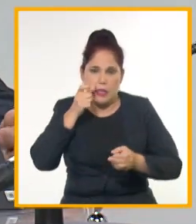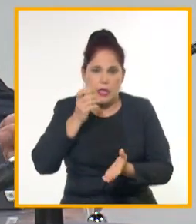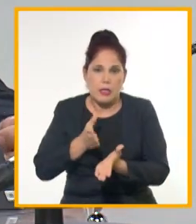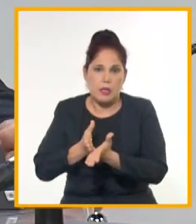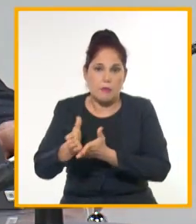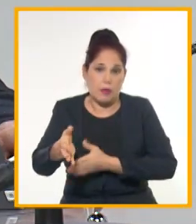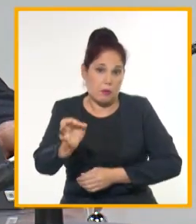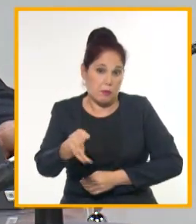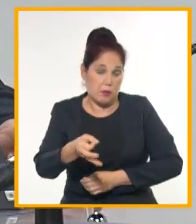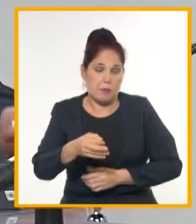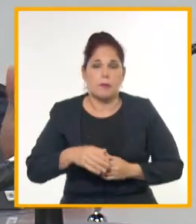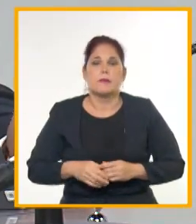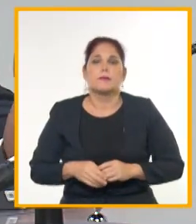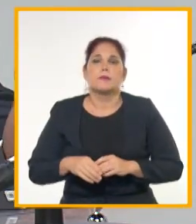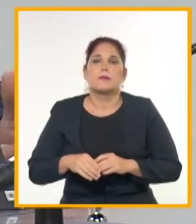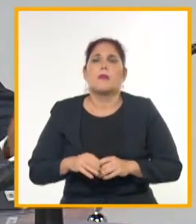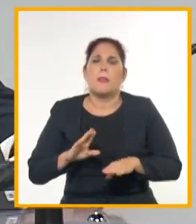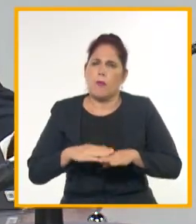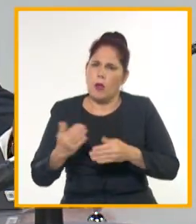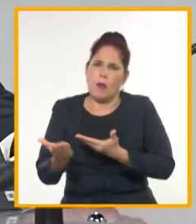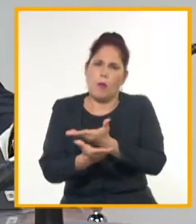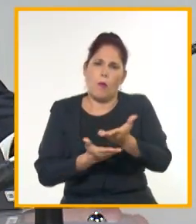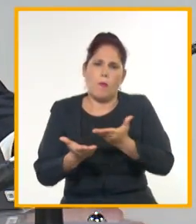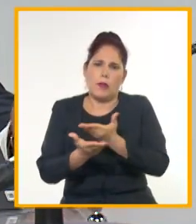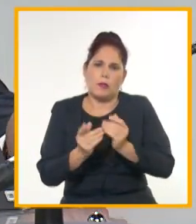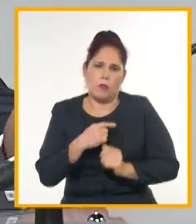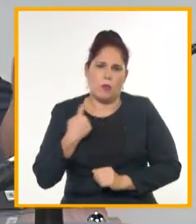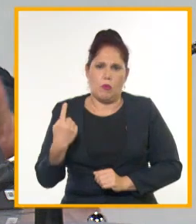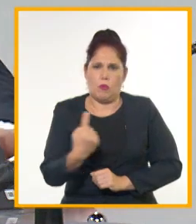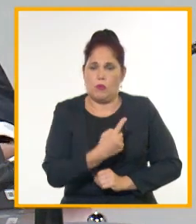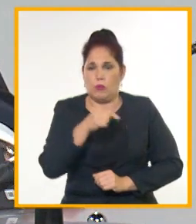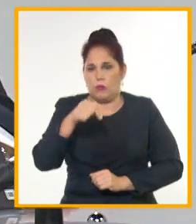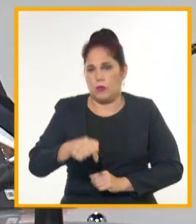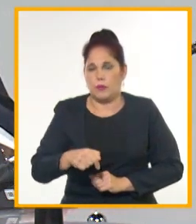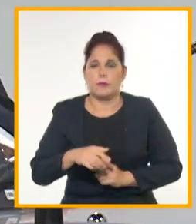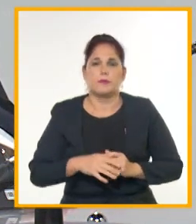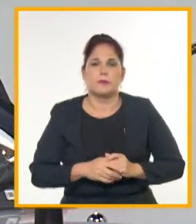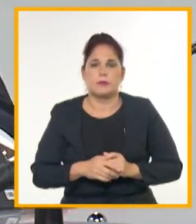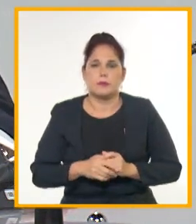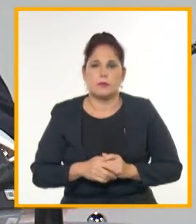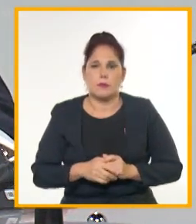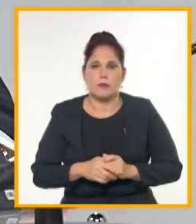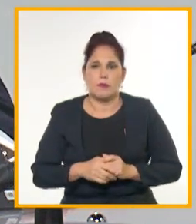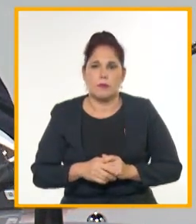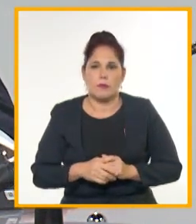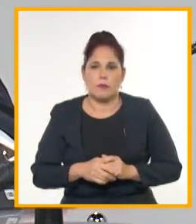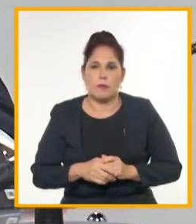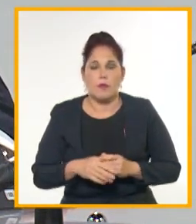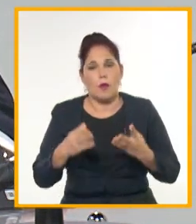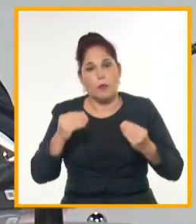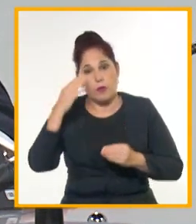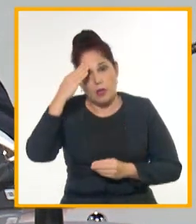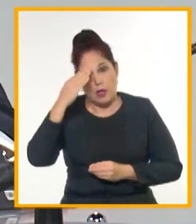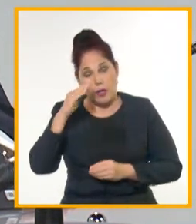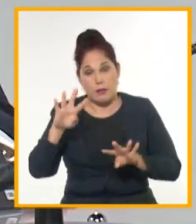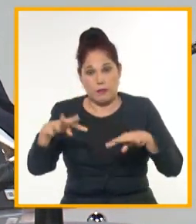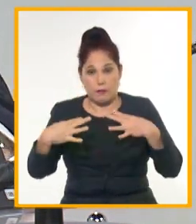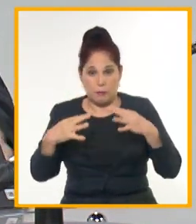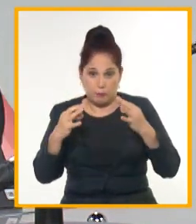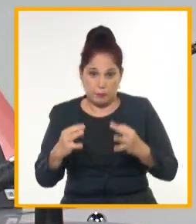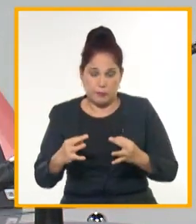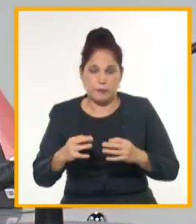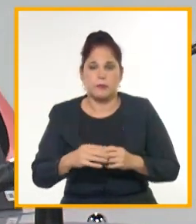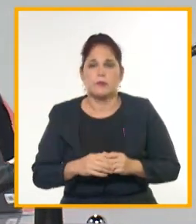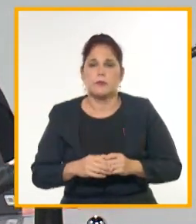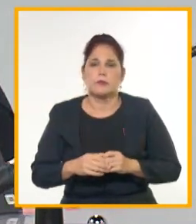bueno, seguramente compartirán nuevamente con nosotros, con esta que es su casa. Nosotros nos vamos, bueno, por supuesto, muchas gracias a usted también por su atención y nos vamos